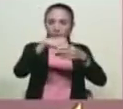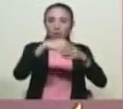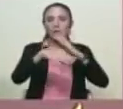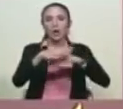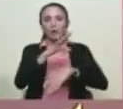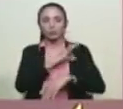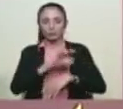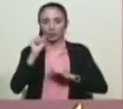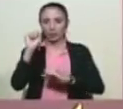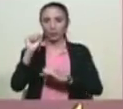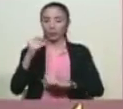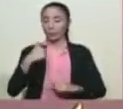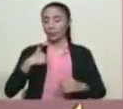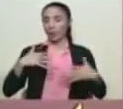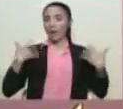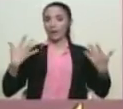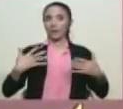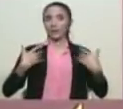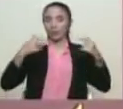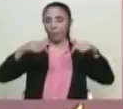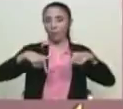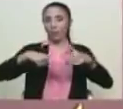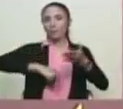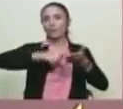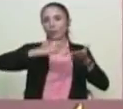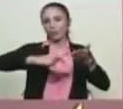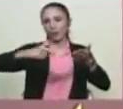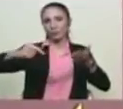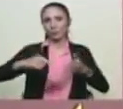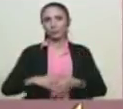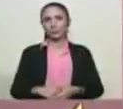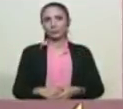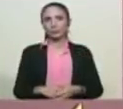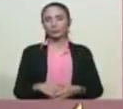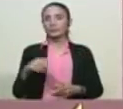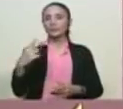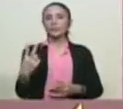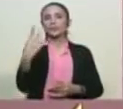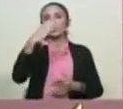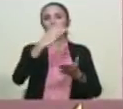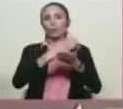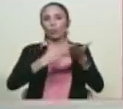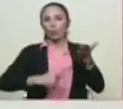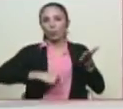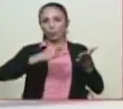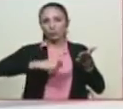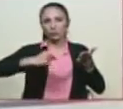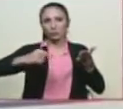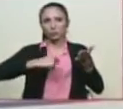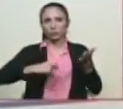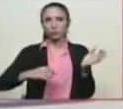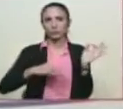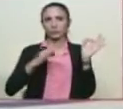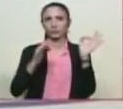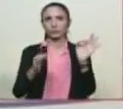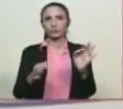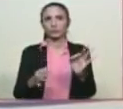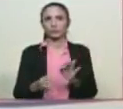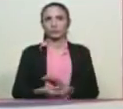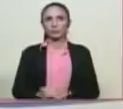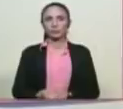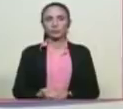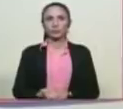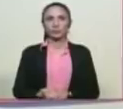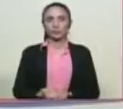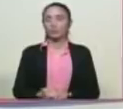muy contento de la firma de este segundo contrato colectivo, que sin lugar a dudas es